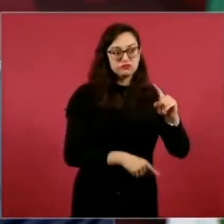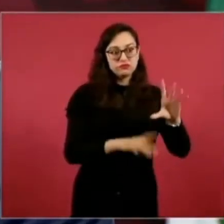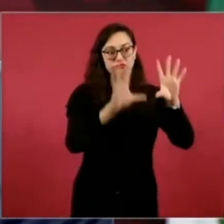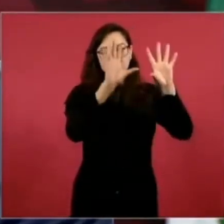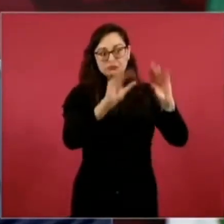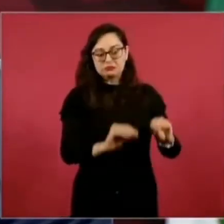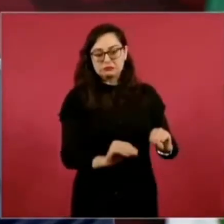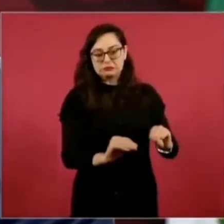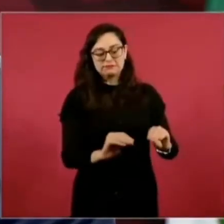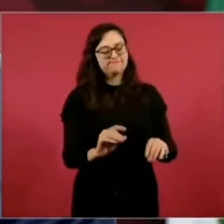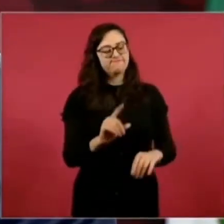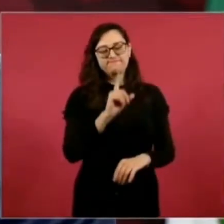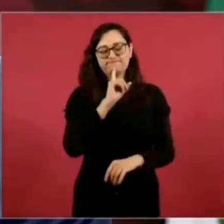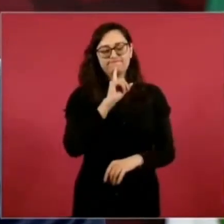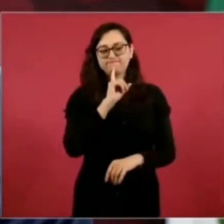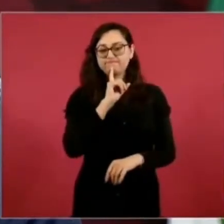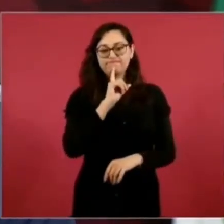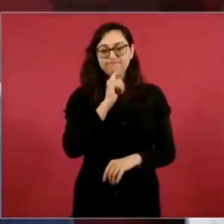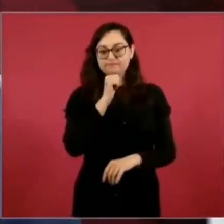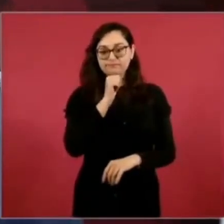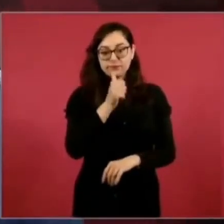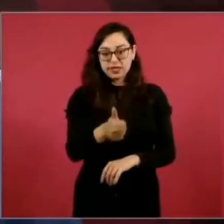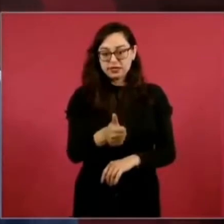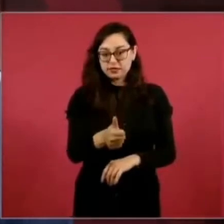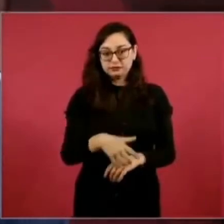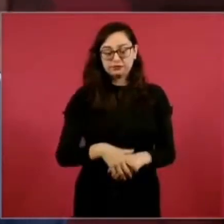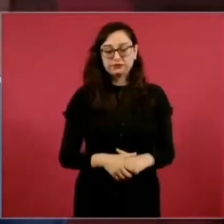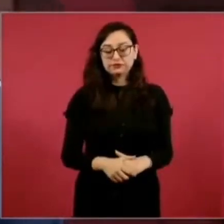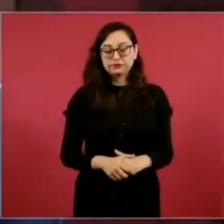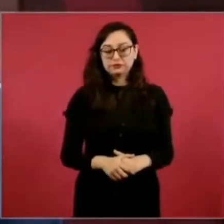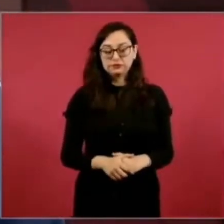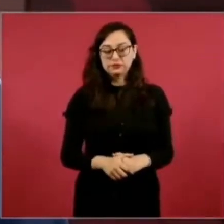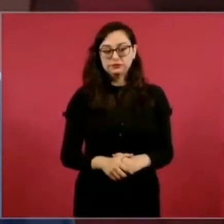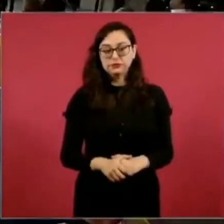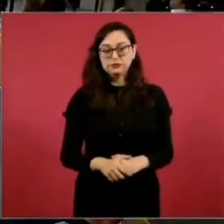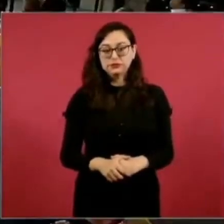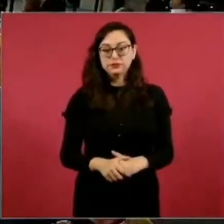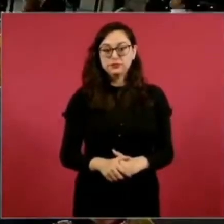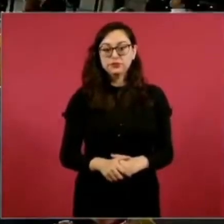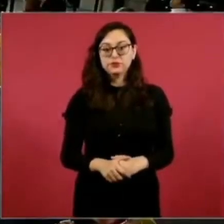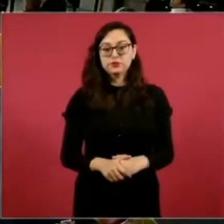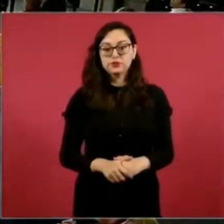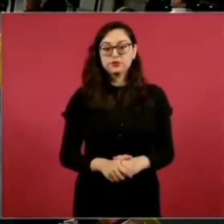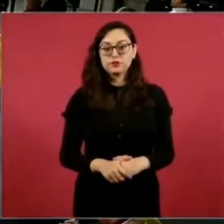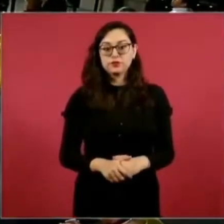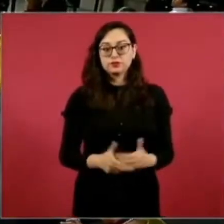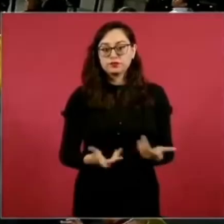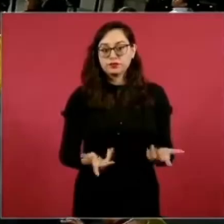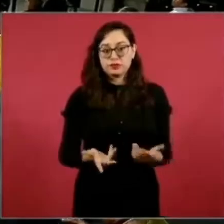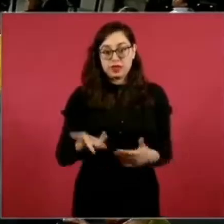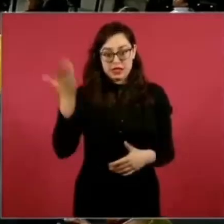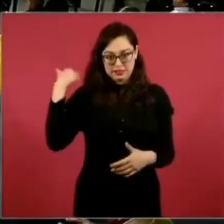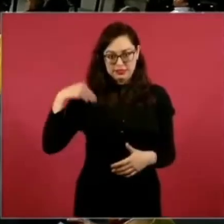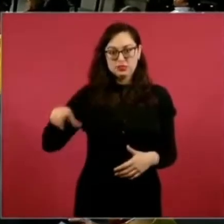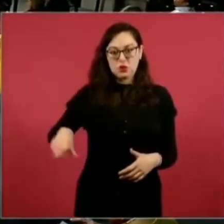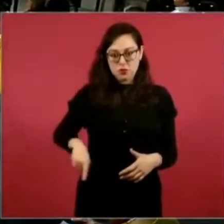censura nada de censura no somos